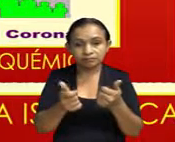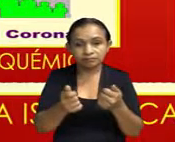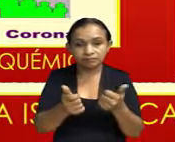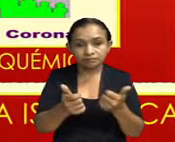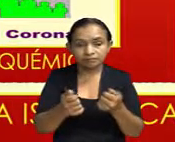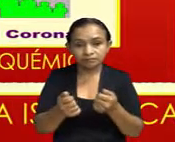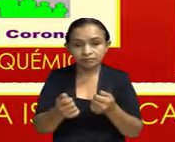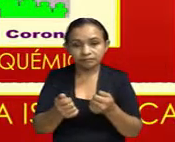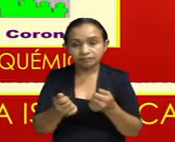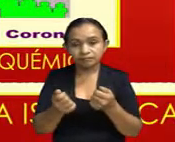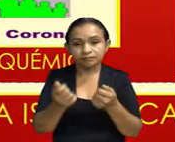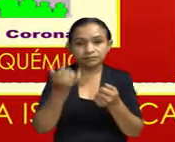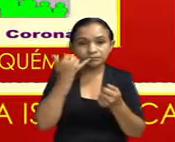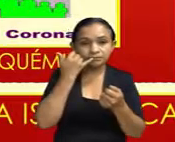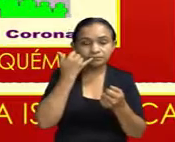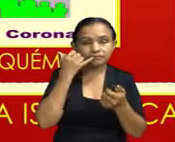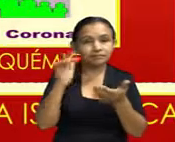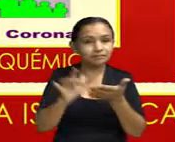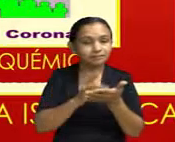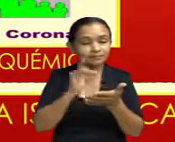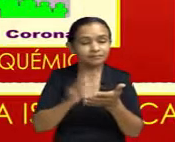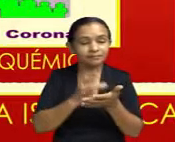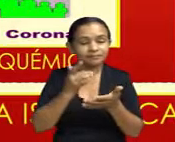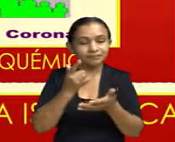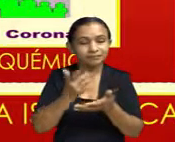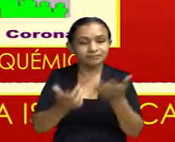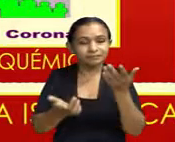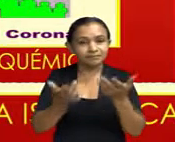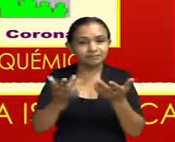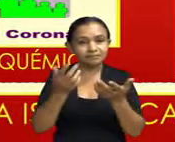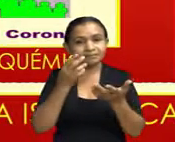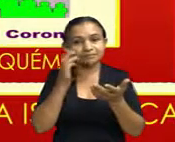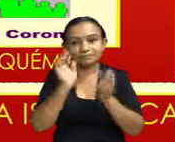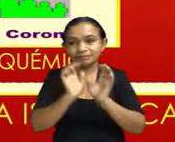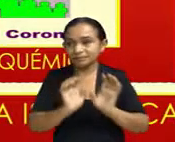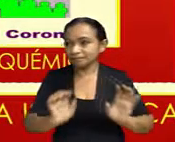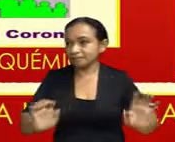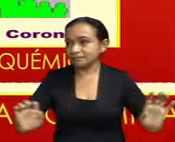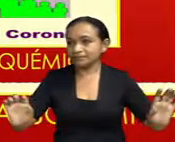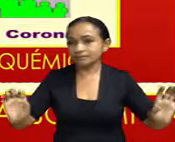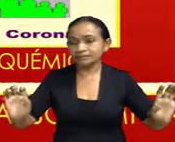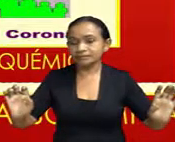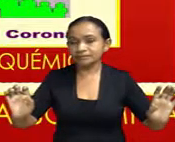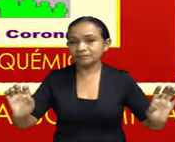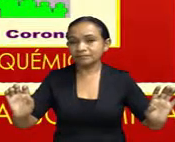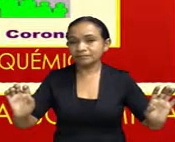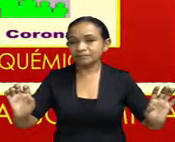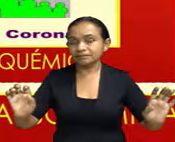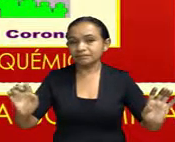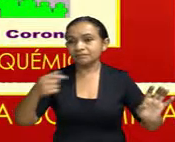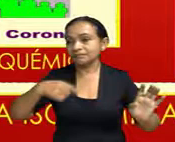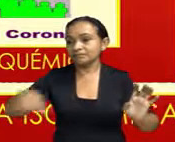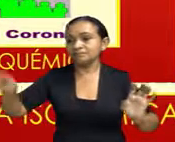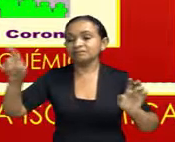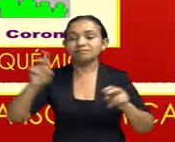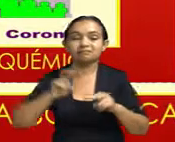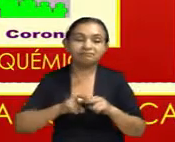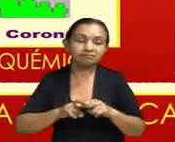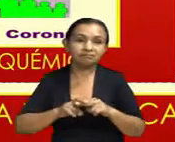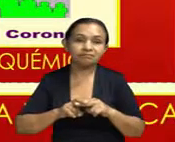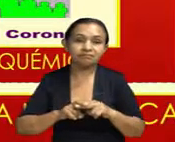el celular, la tablet, o sea, están haciendo que niños que no salgan a jugar, no quemen sus